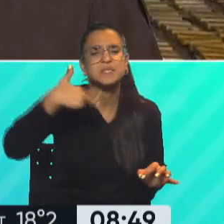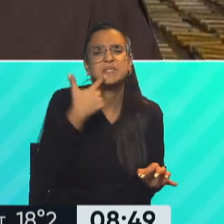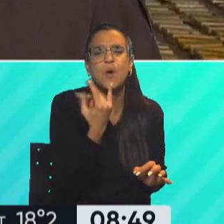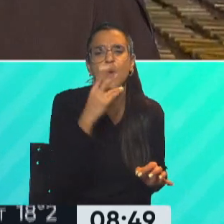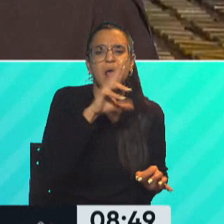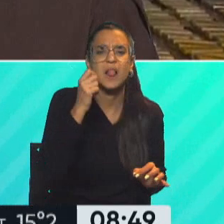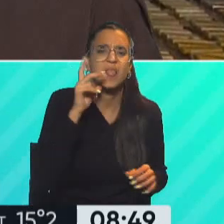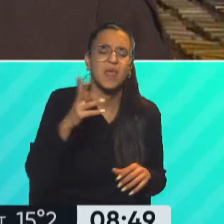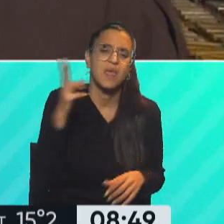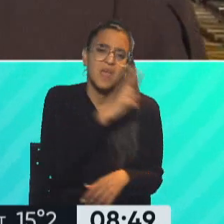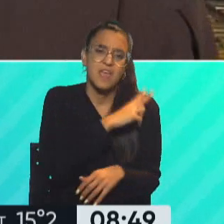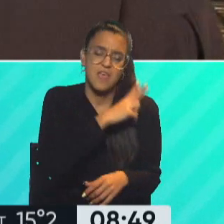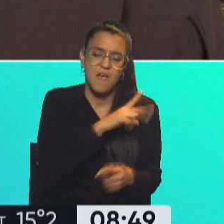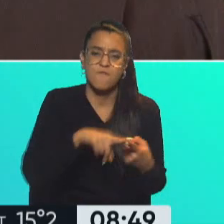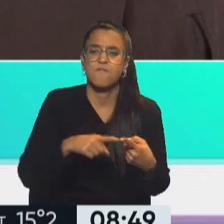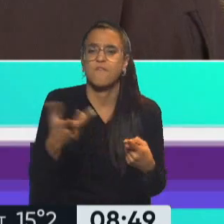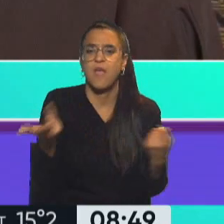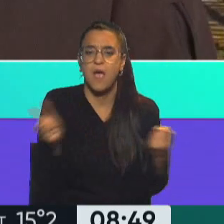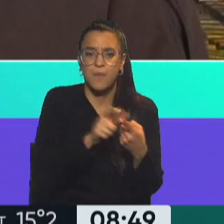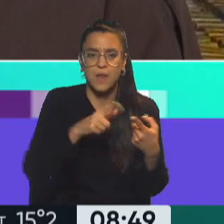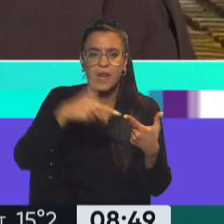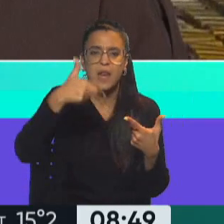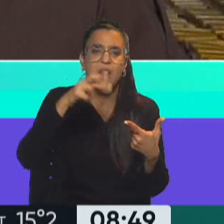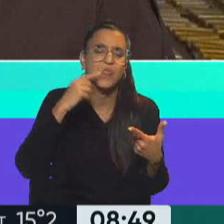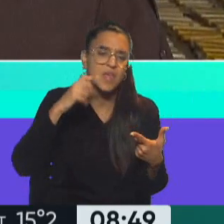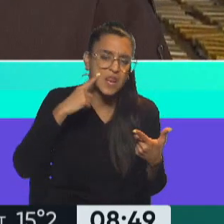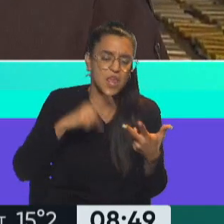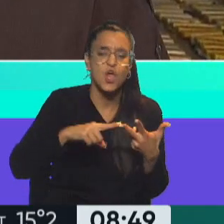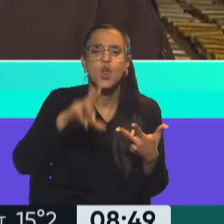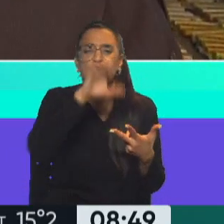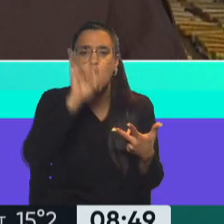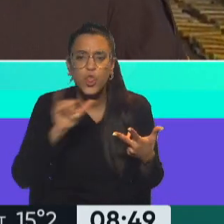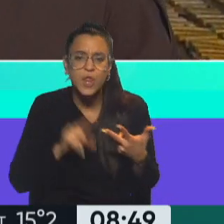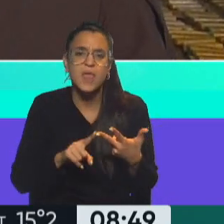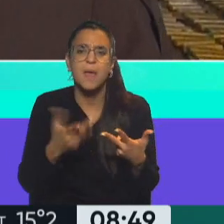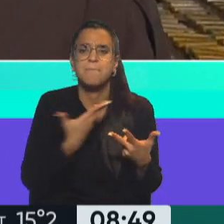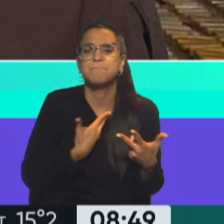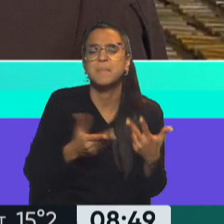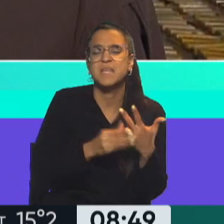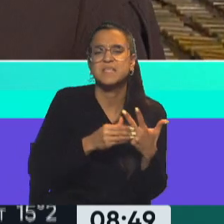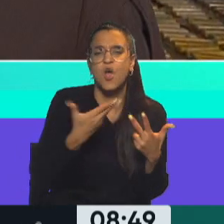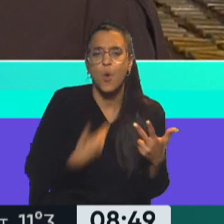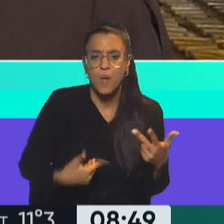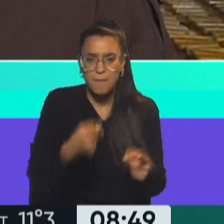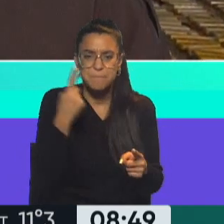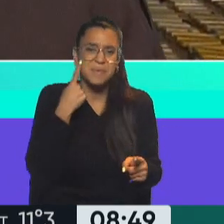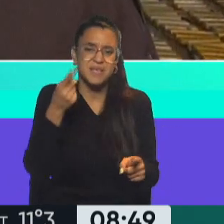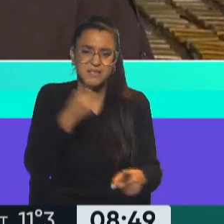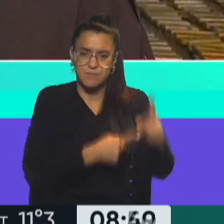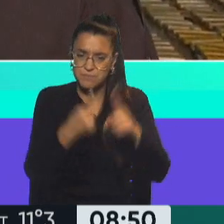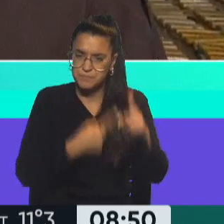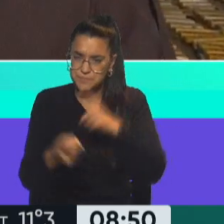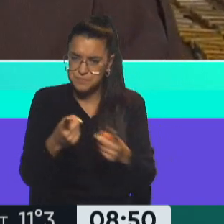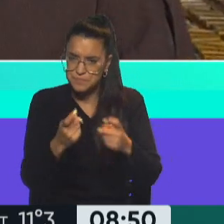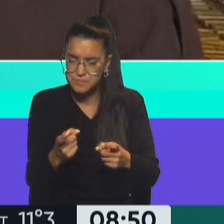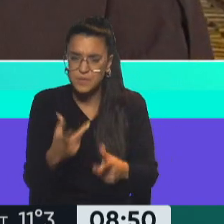de gabinete, Nardini en infraestructura y Cristina Álvarez Rodríguez como ministra de gobierno? ¿Le parece que es un recambio necesario, sobre todo por